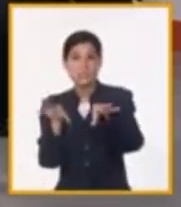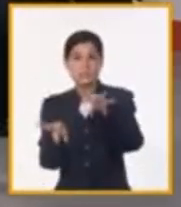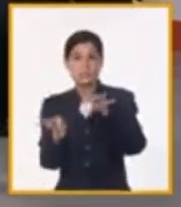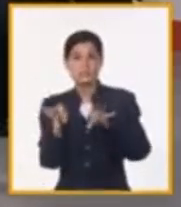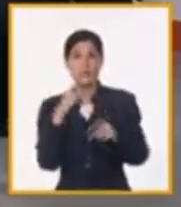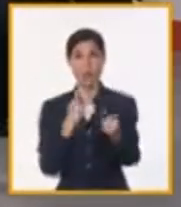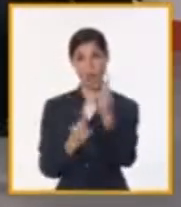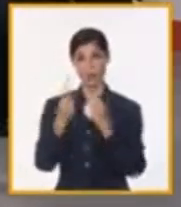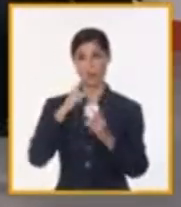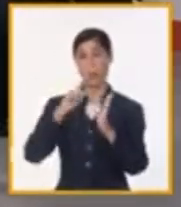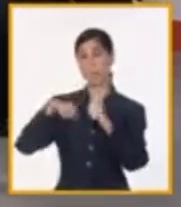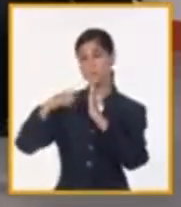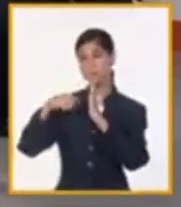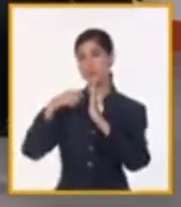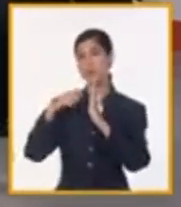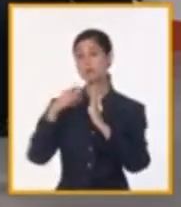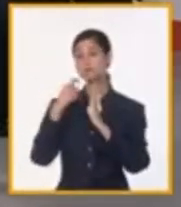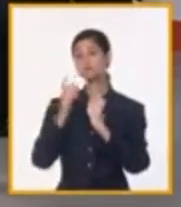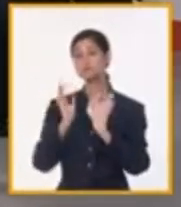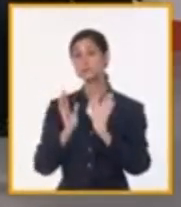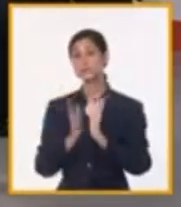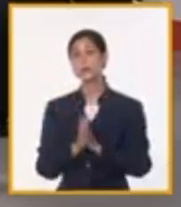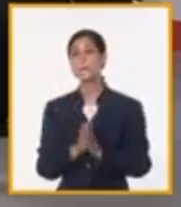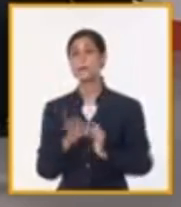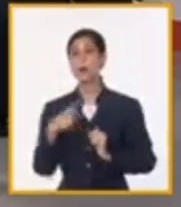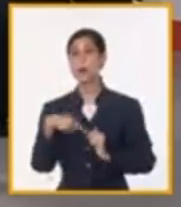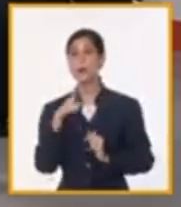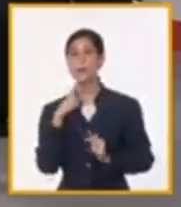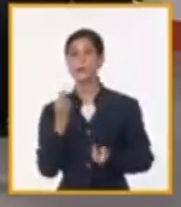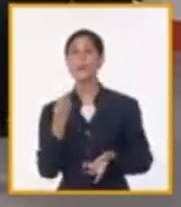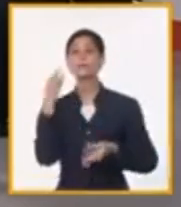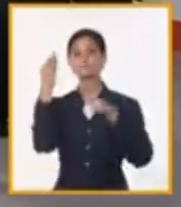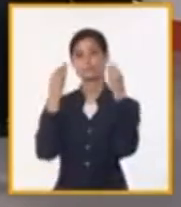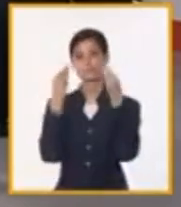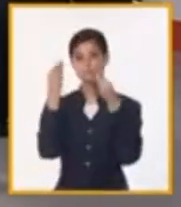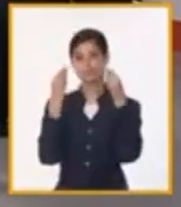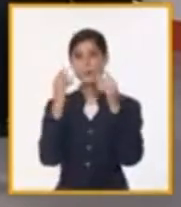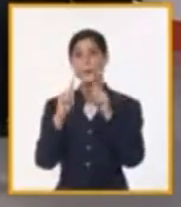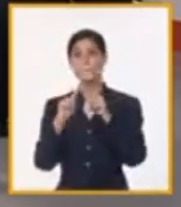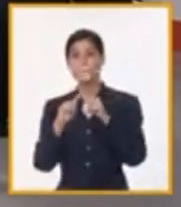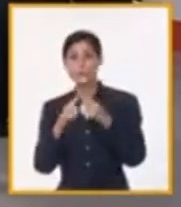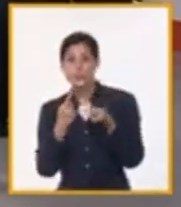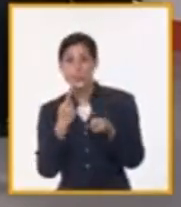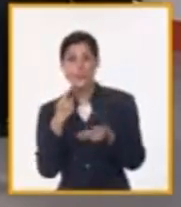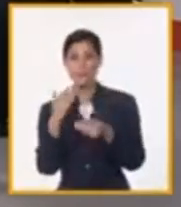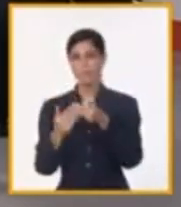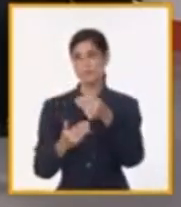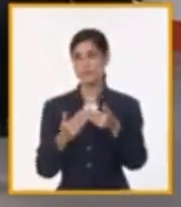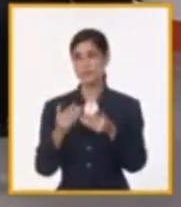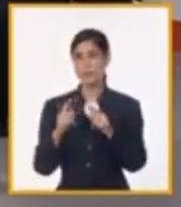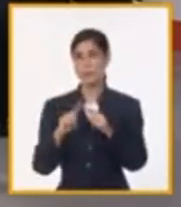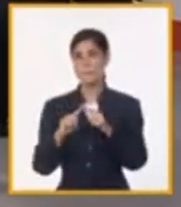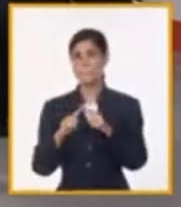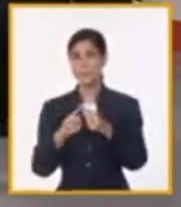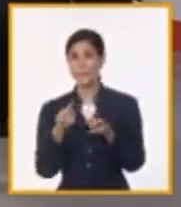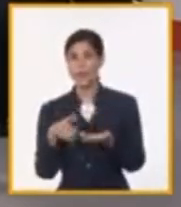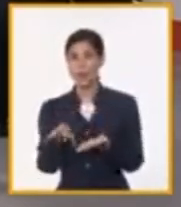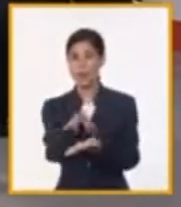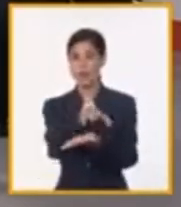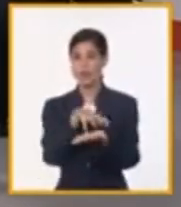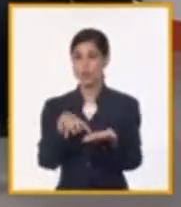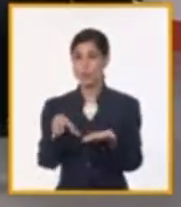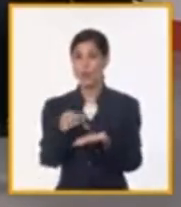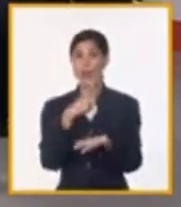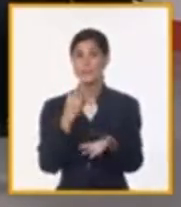los matices es es tremendo pero pero quiero su análisis sobre este tema se está ya regionalizado bueno agravándose